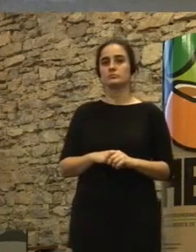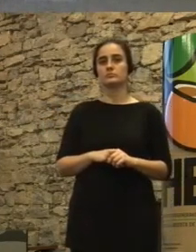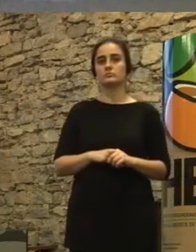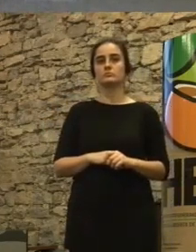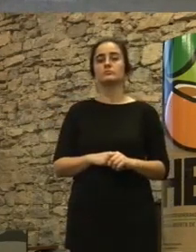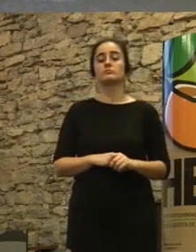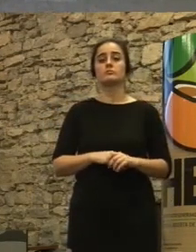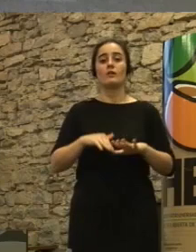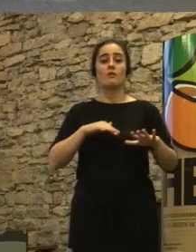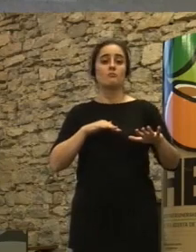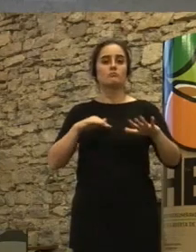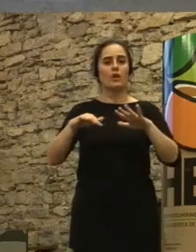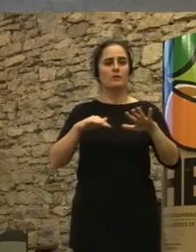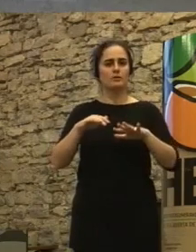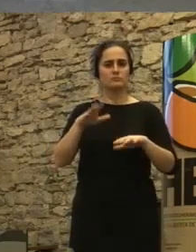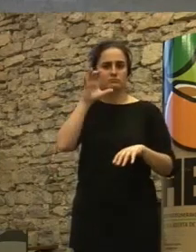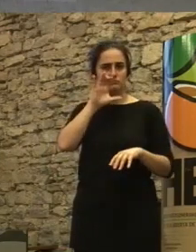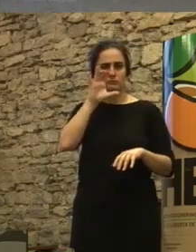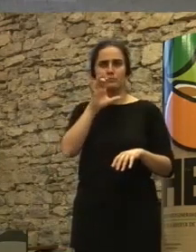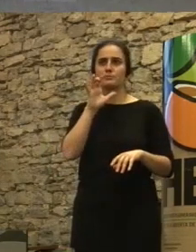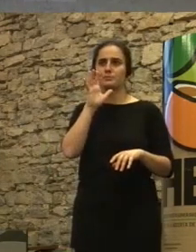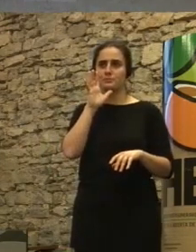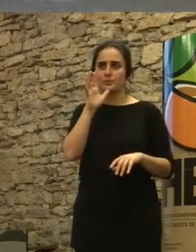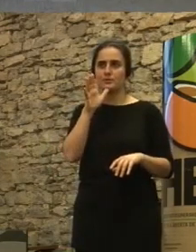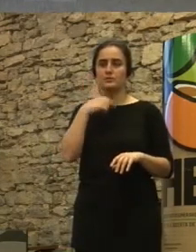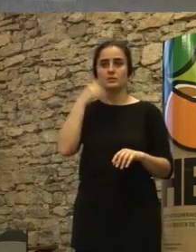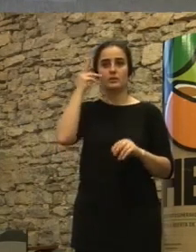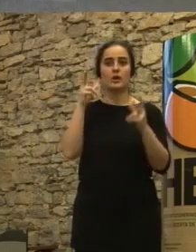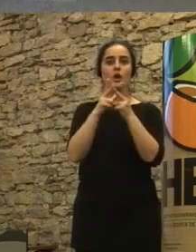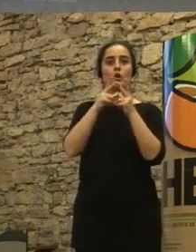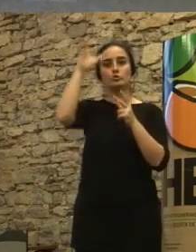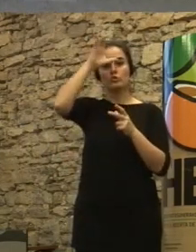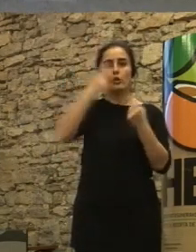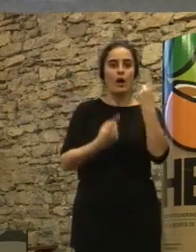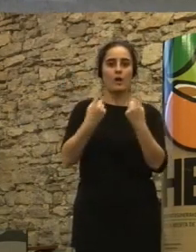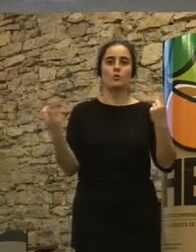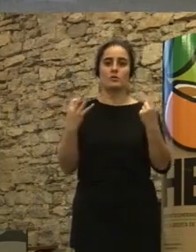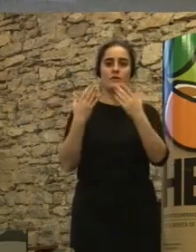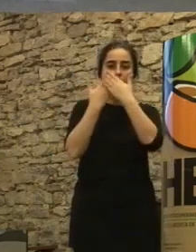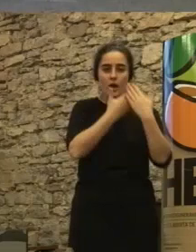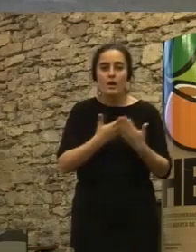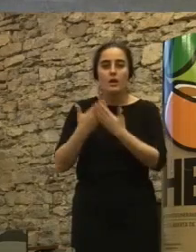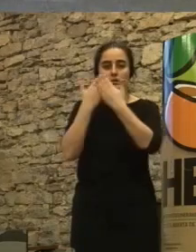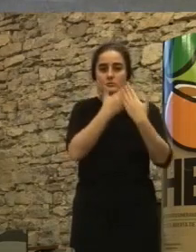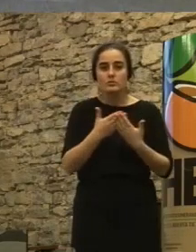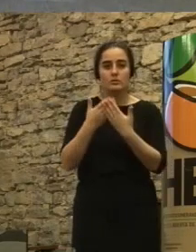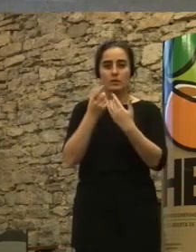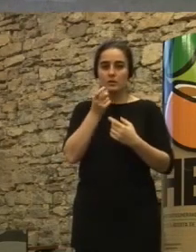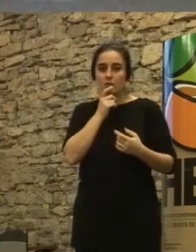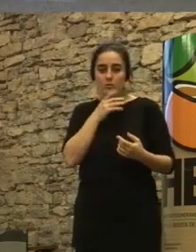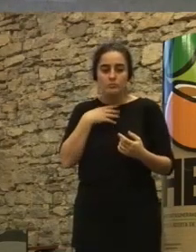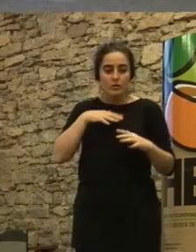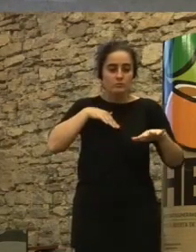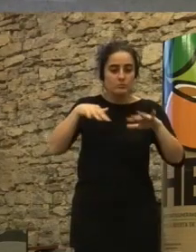Es un movimiento pues curioso, porque yo creo que algún sociólogo tendría que hacer algún estudio de cómo se ha podido mantener